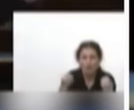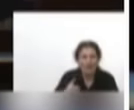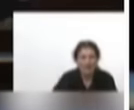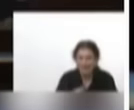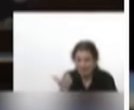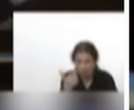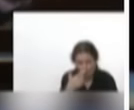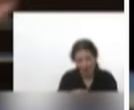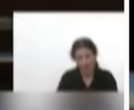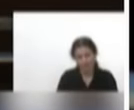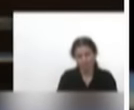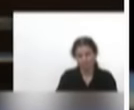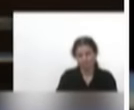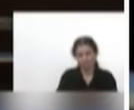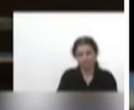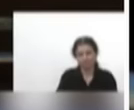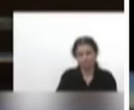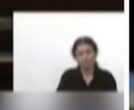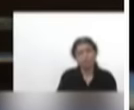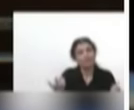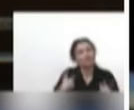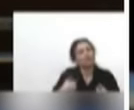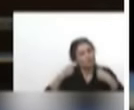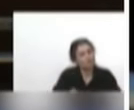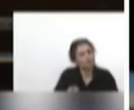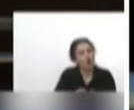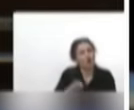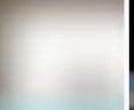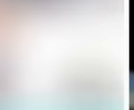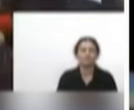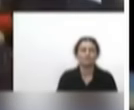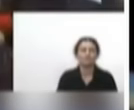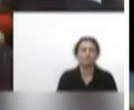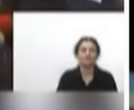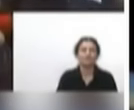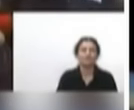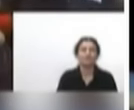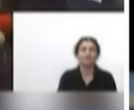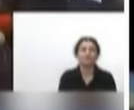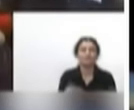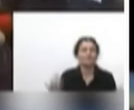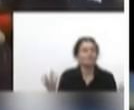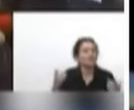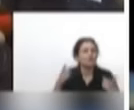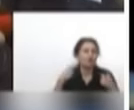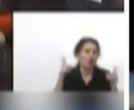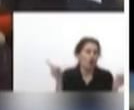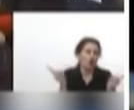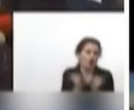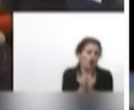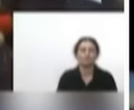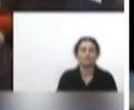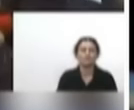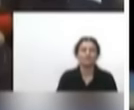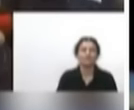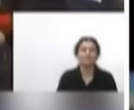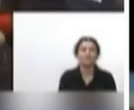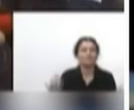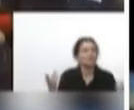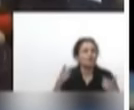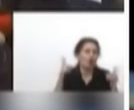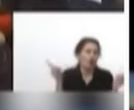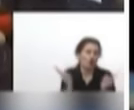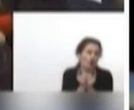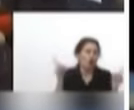humildad tenemos que tener también. La pucha, un poco de humildad, muchachos. Yo lo escuchaba al presidente de la bancada del kirchnerismo, a